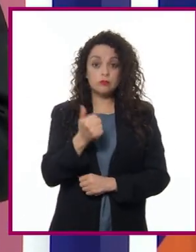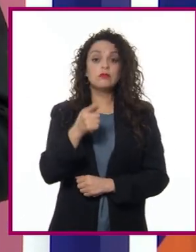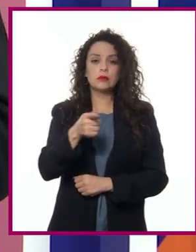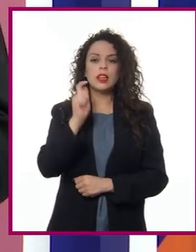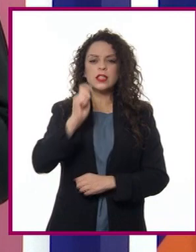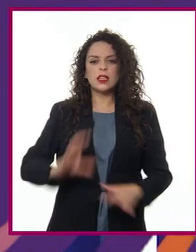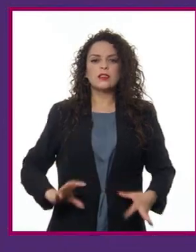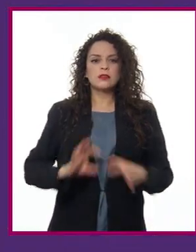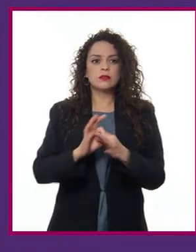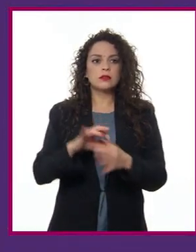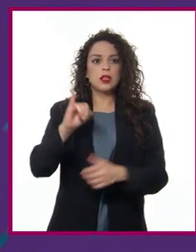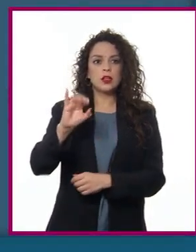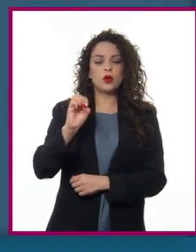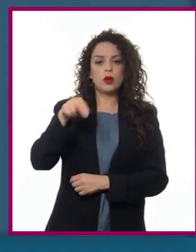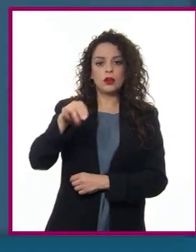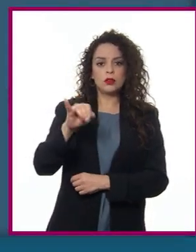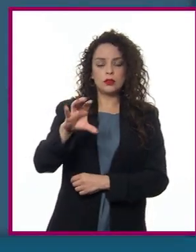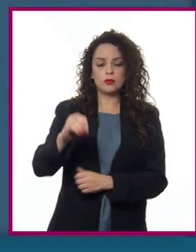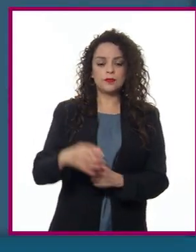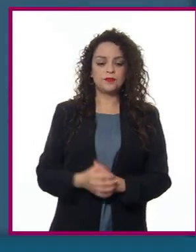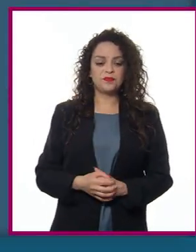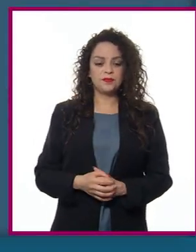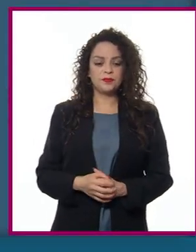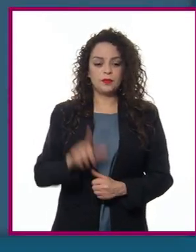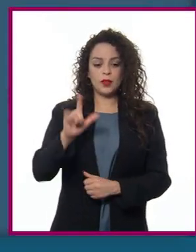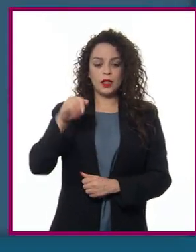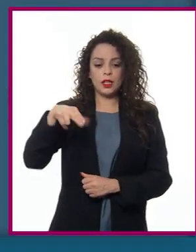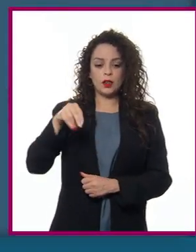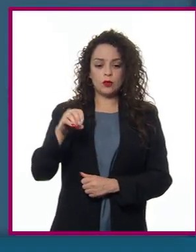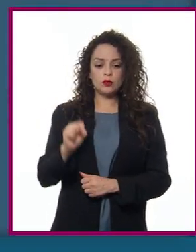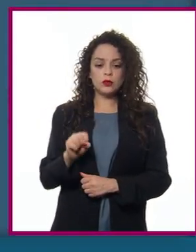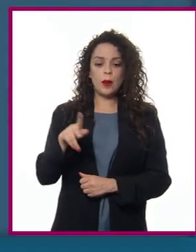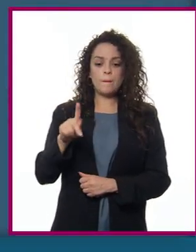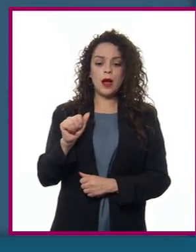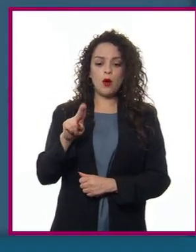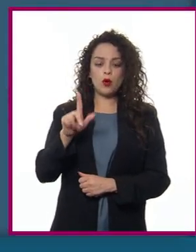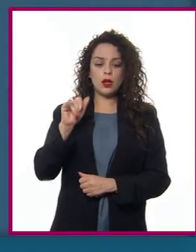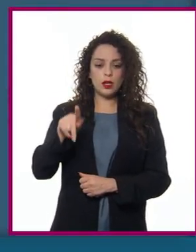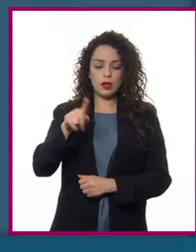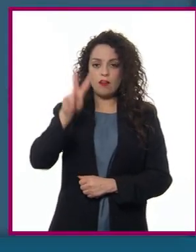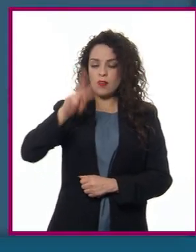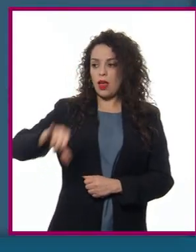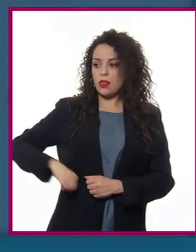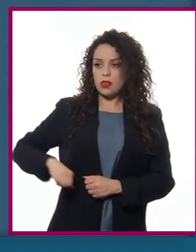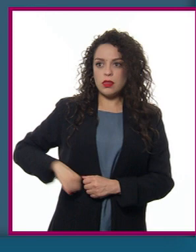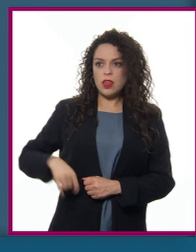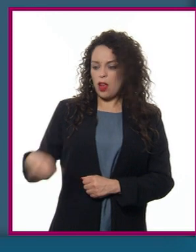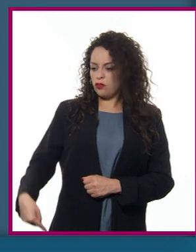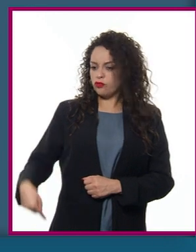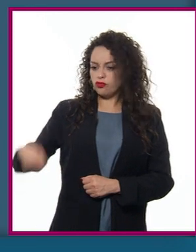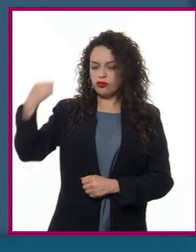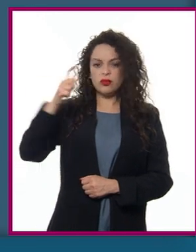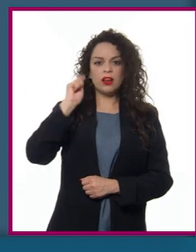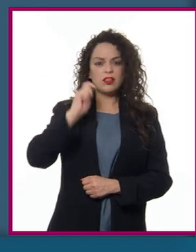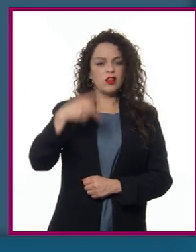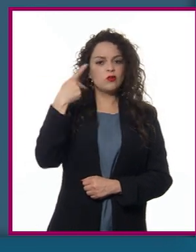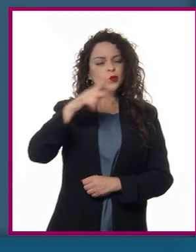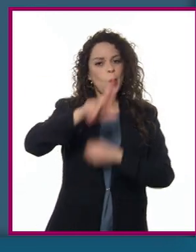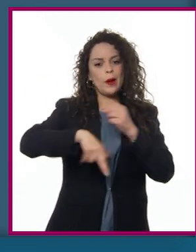forma es iónico. Linus Pauling se interesó desde muy joven por la naturaleza del enlace